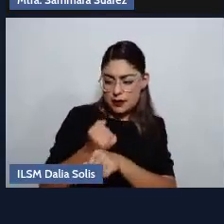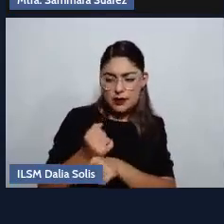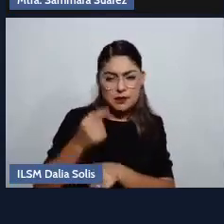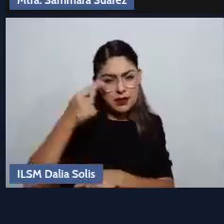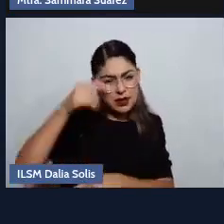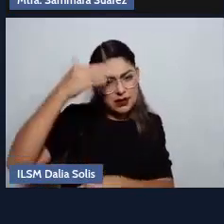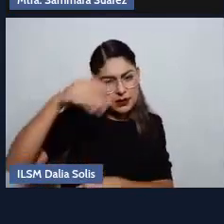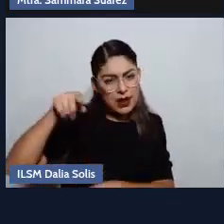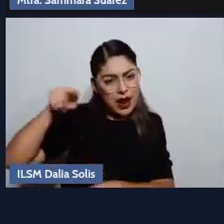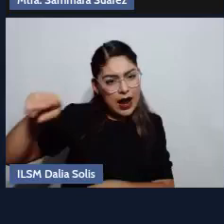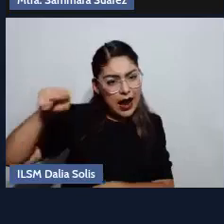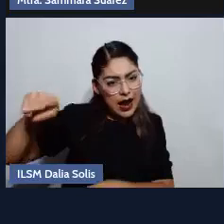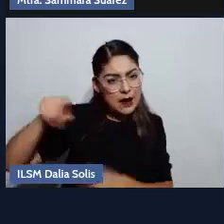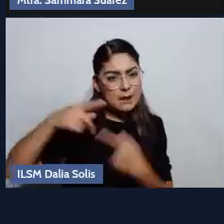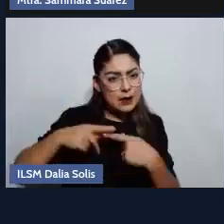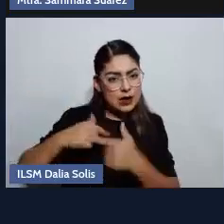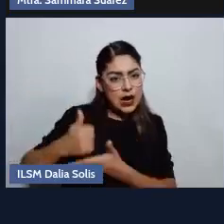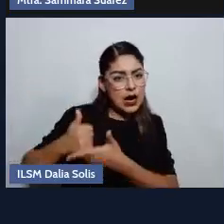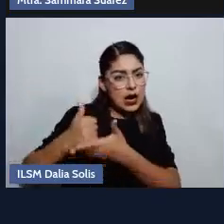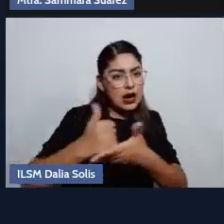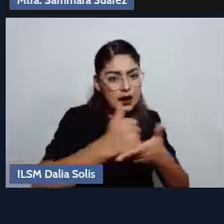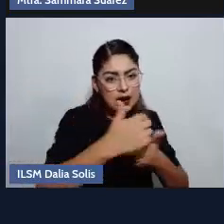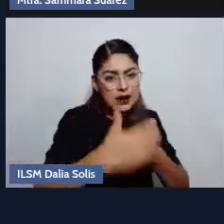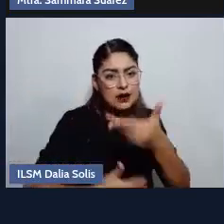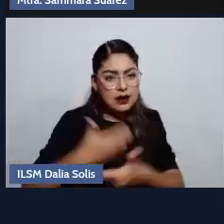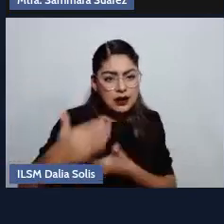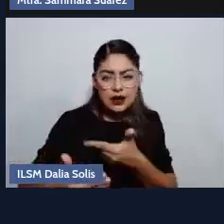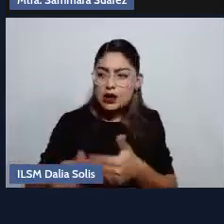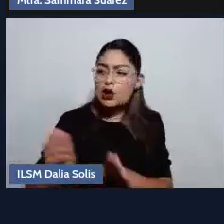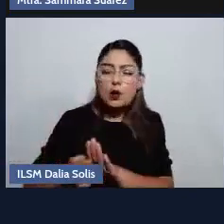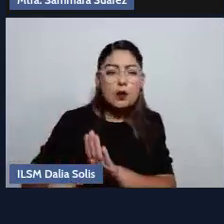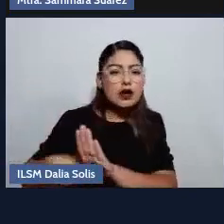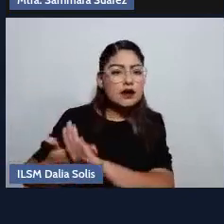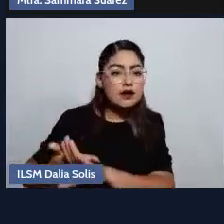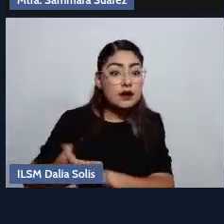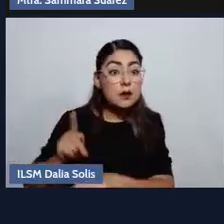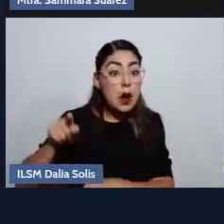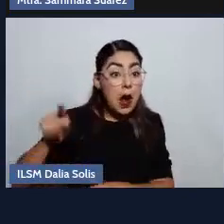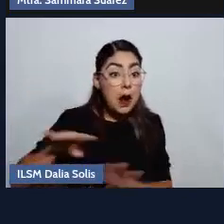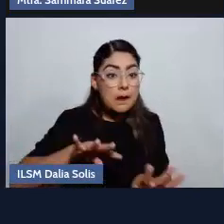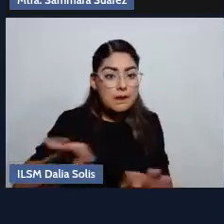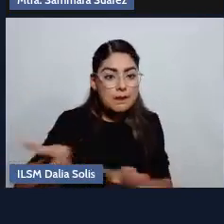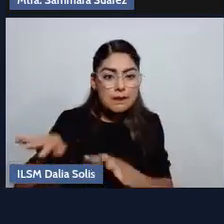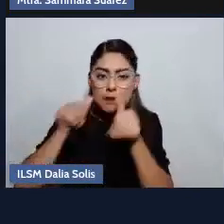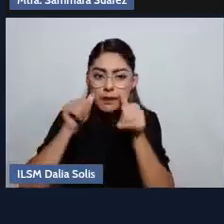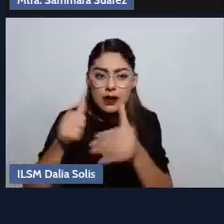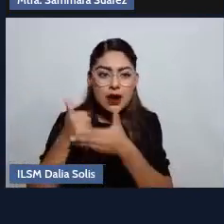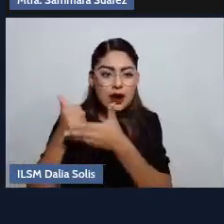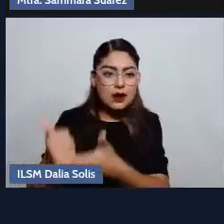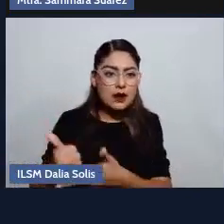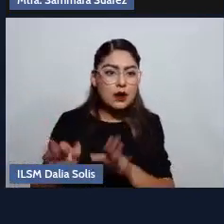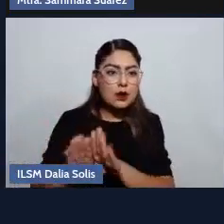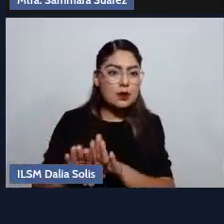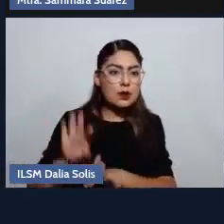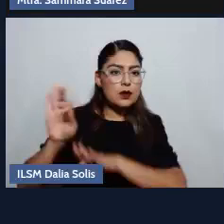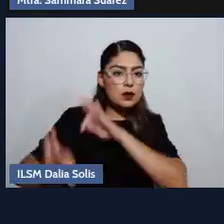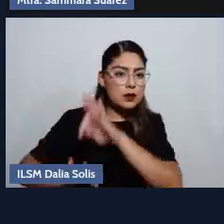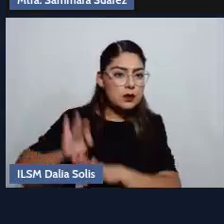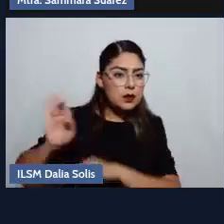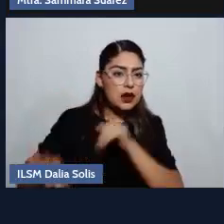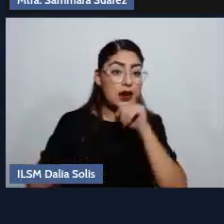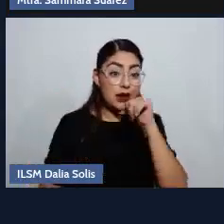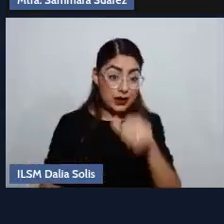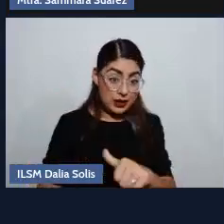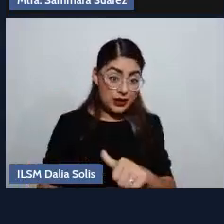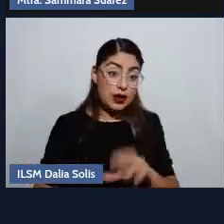tienen secuelas, ¿no? O sea, y no se les ha volteado a ver ni se les ha dicho cómo te vamos a atender, ¿no? O ellos mismos ni siquiera se